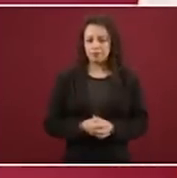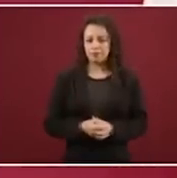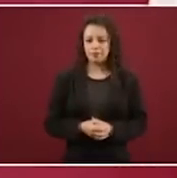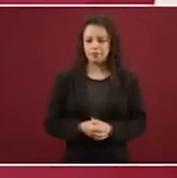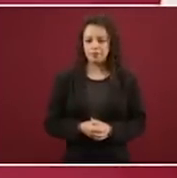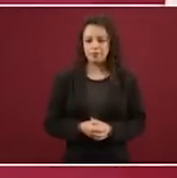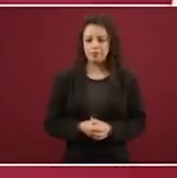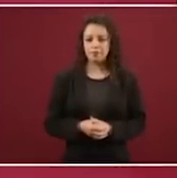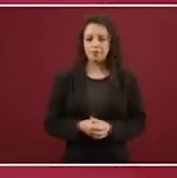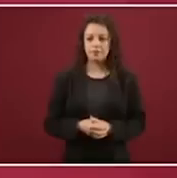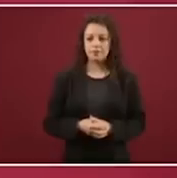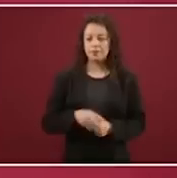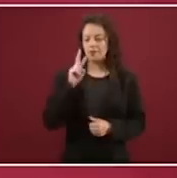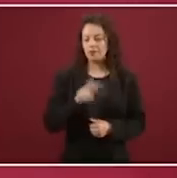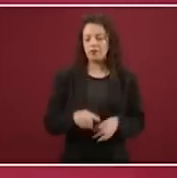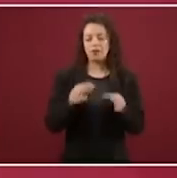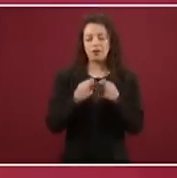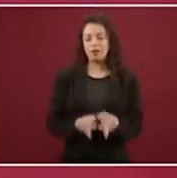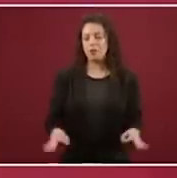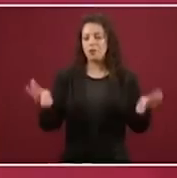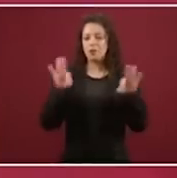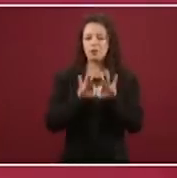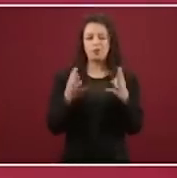Es importantísimo.